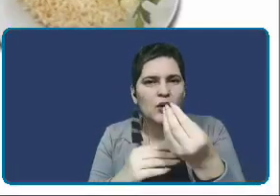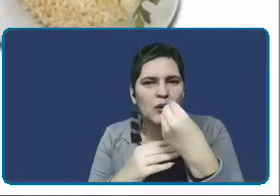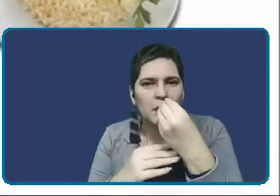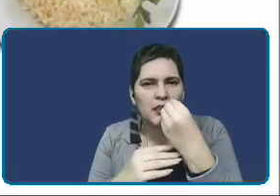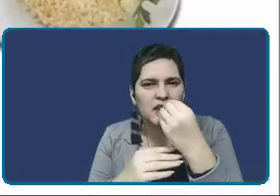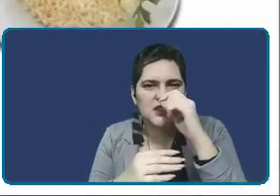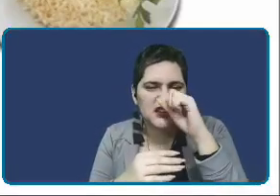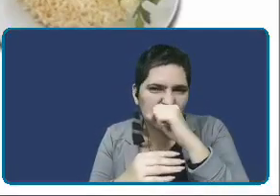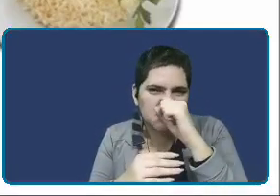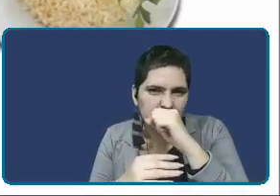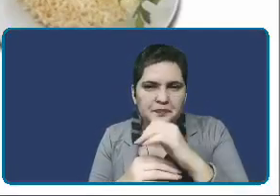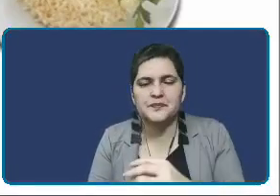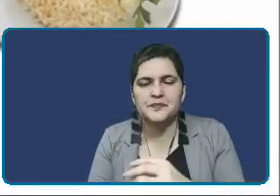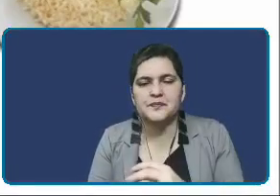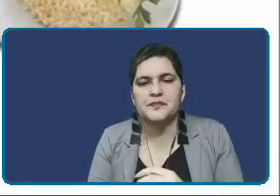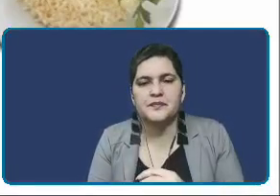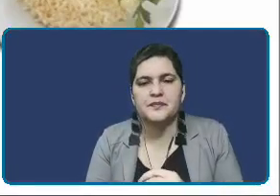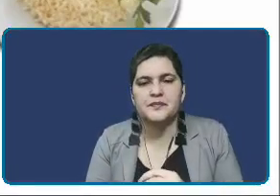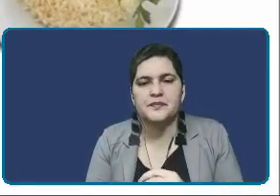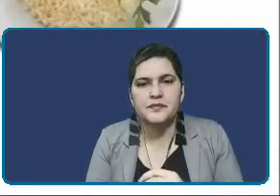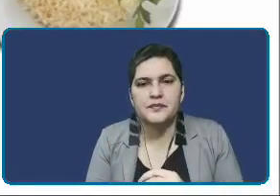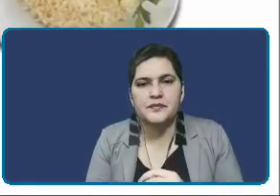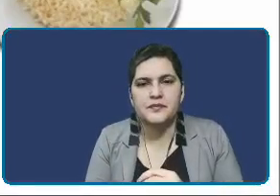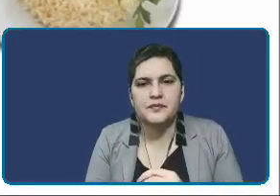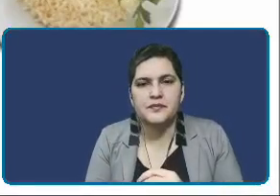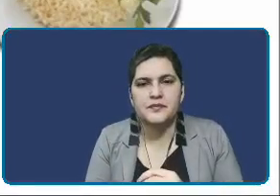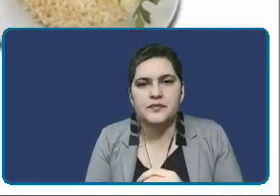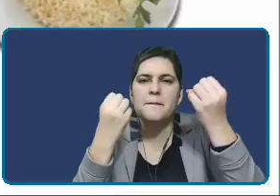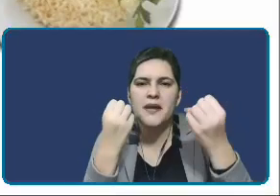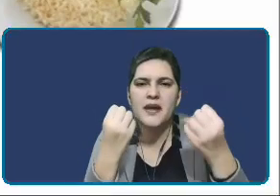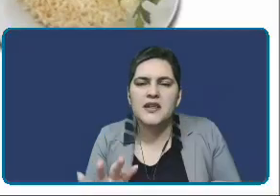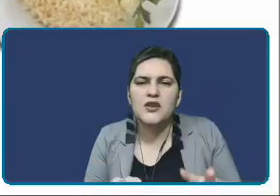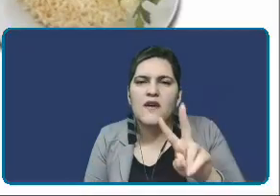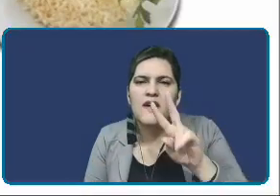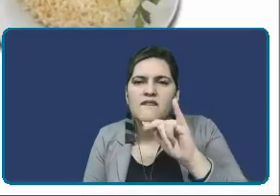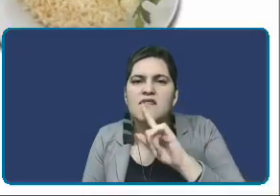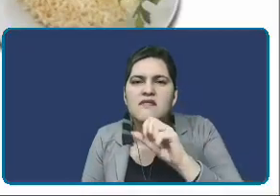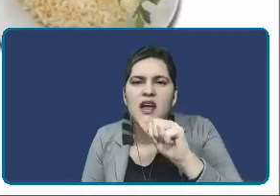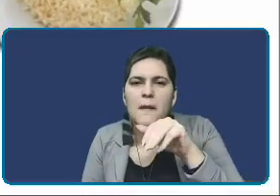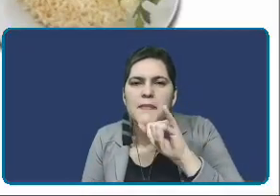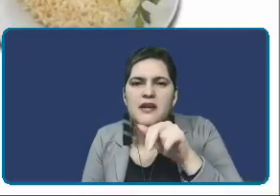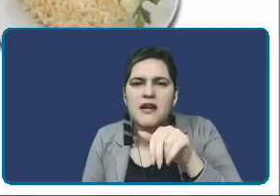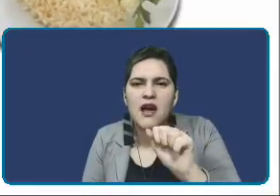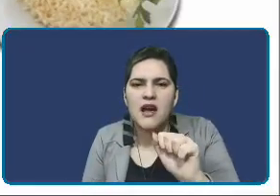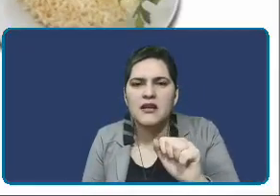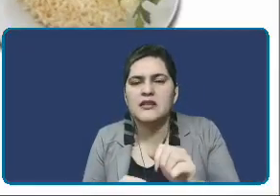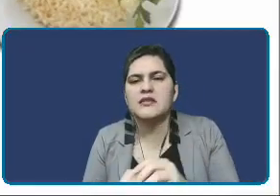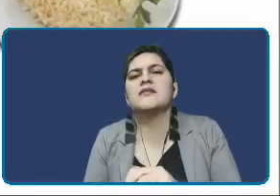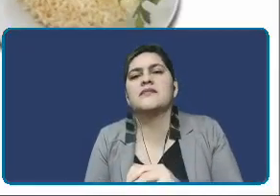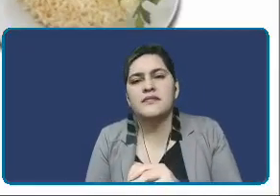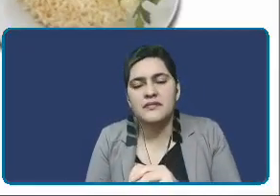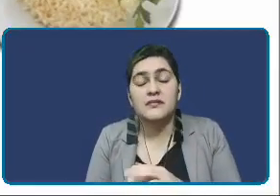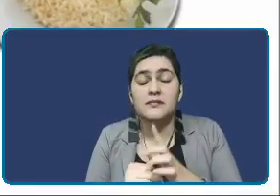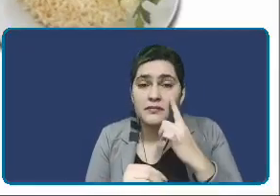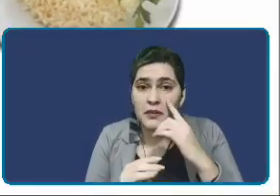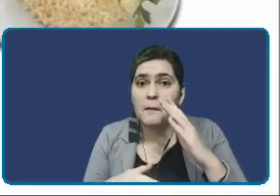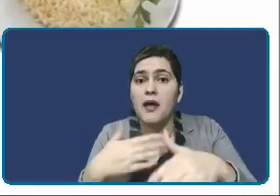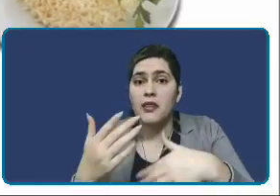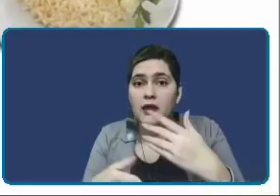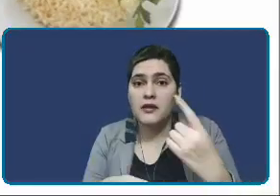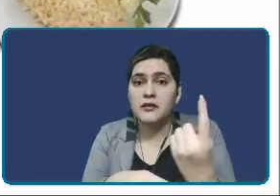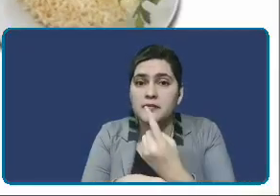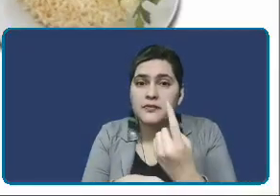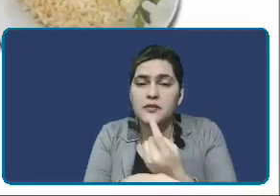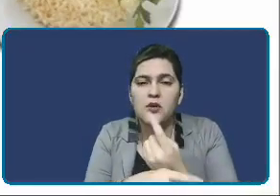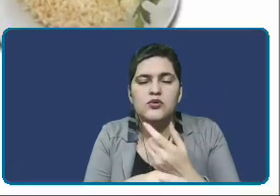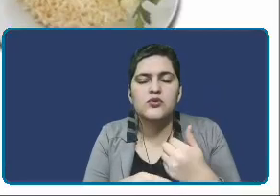tenemos la pérdida de vitaminas. Entonces, no me voy a adelantar un poquito a lo que vamos a hablar adelante, cómo puedo mejorar